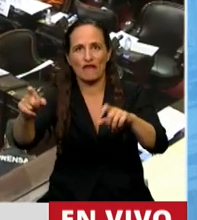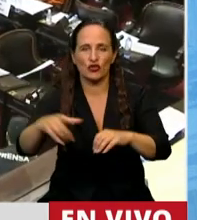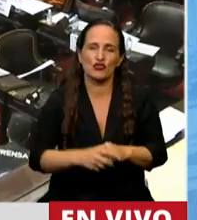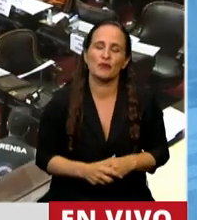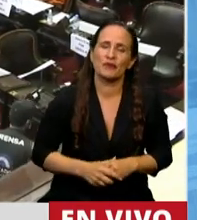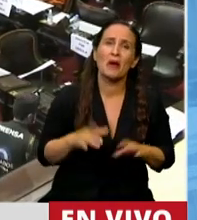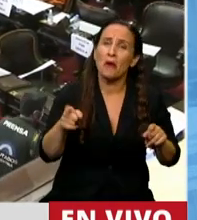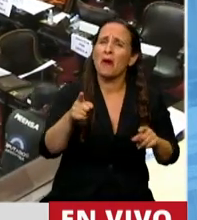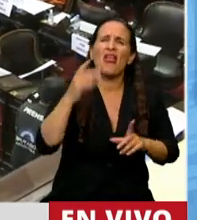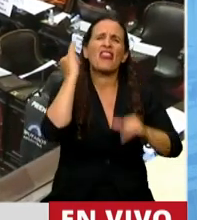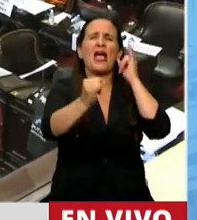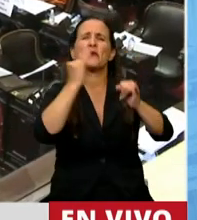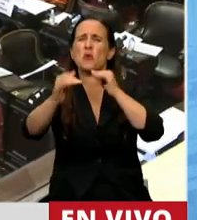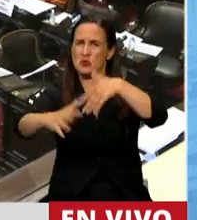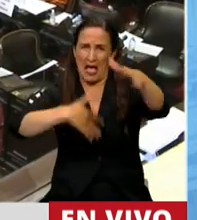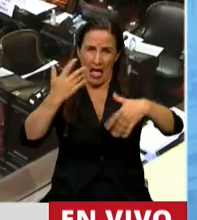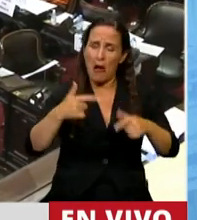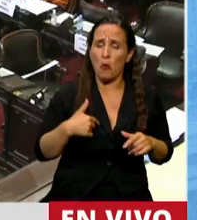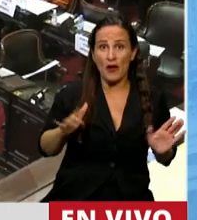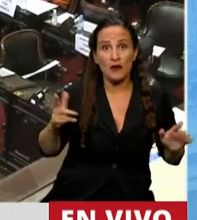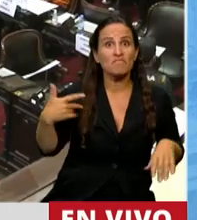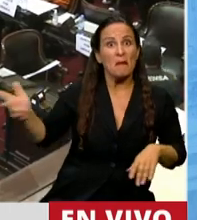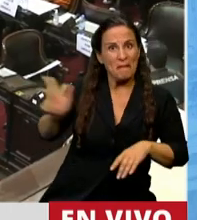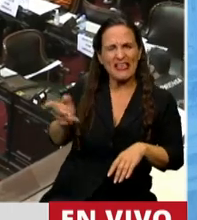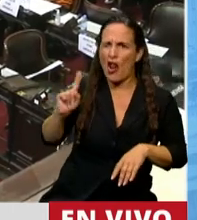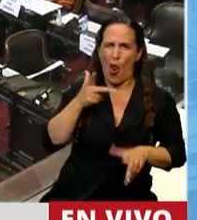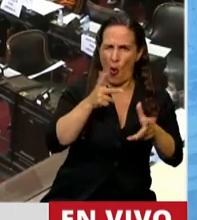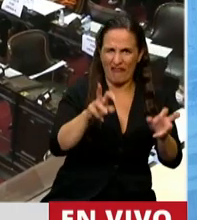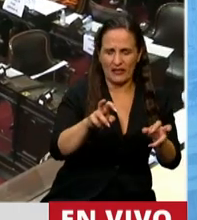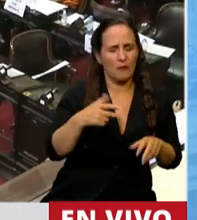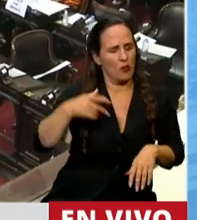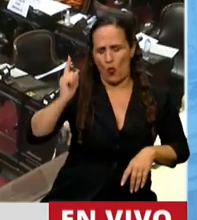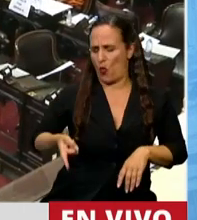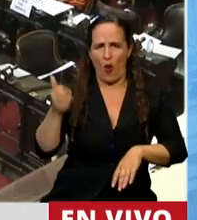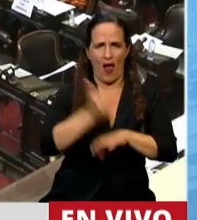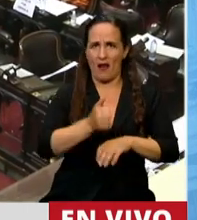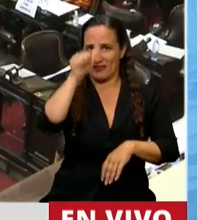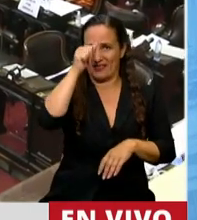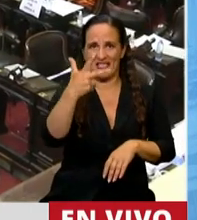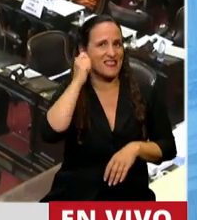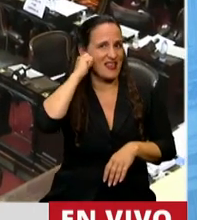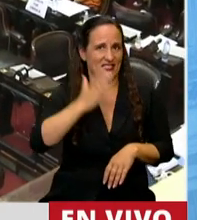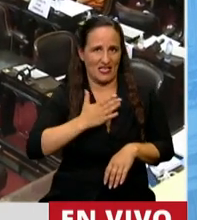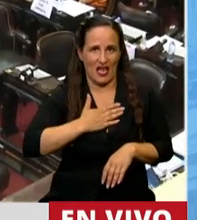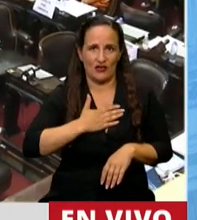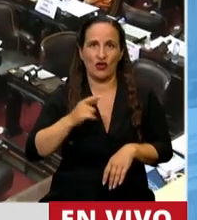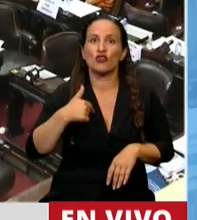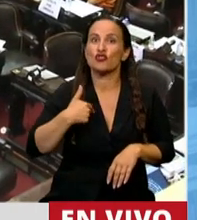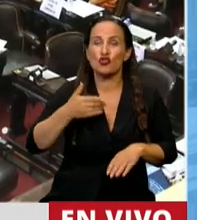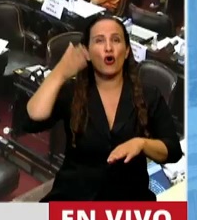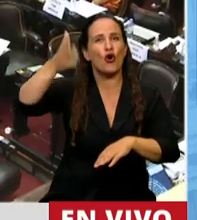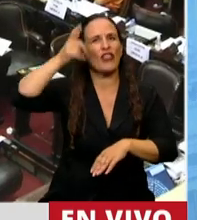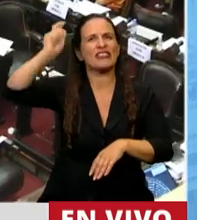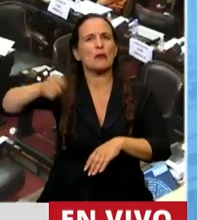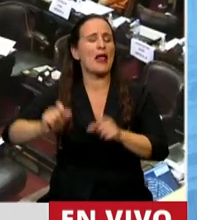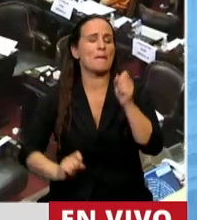Chiquero de denuncias hablaron. Yo vengo a hablar de eso. Me aconsejaron no hacerlo, pero lo voy a hacer. Tengo 63 años, es la primera vez que voy a tener que ir a un tribunal a